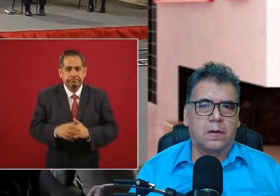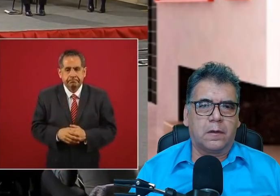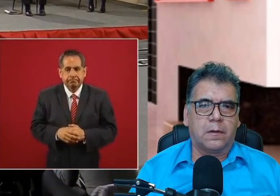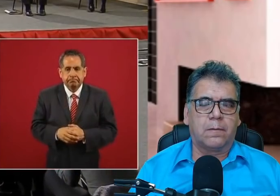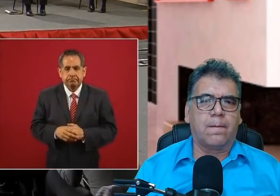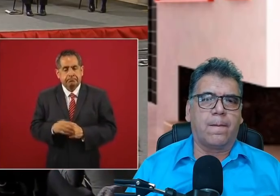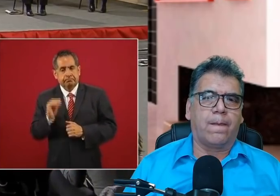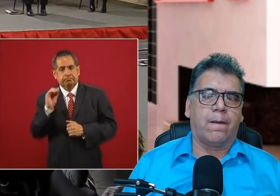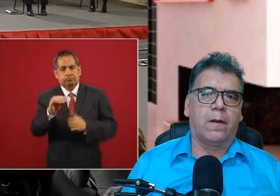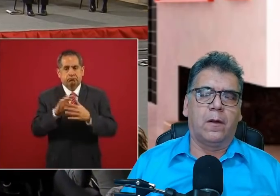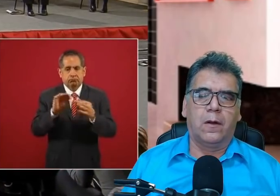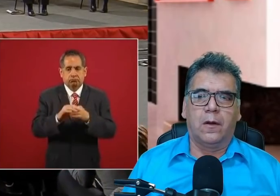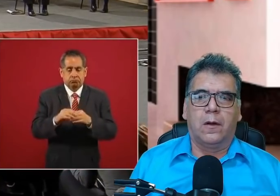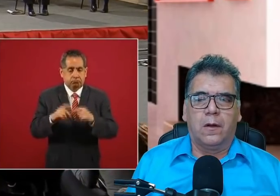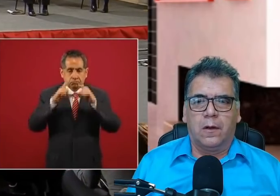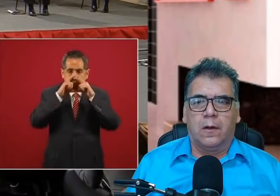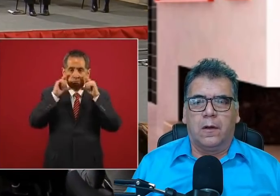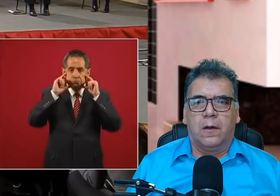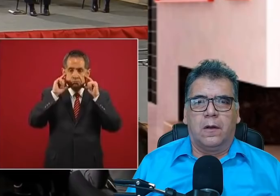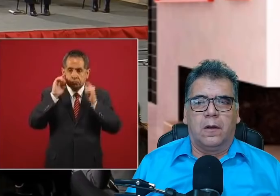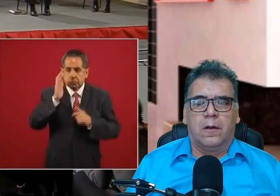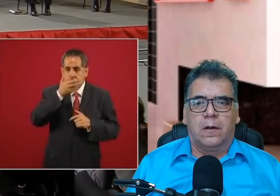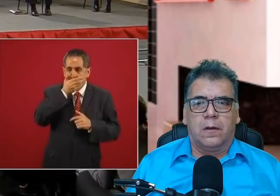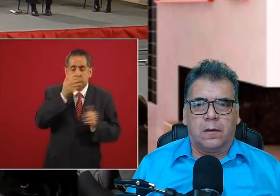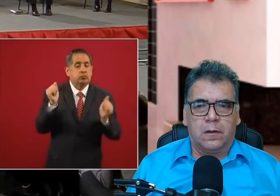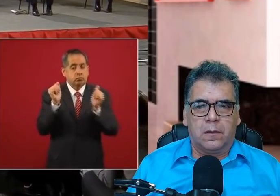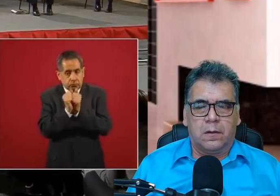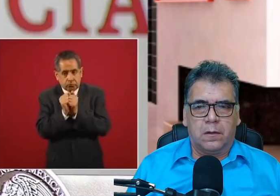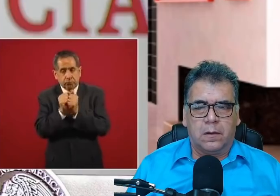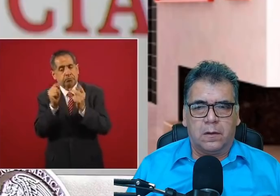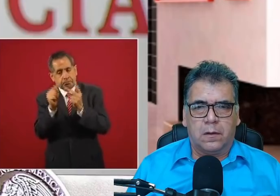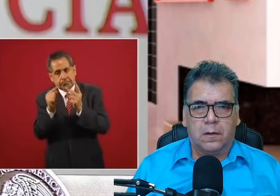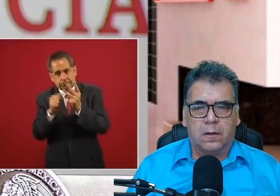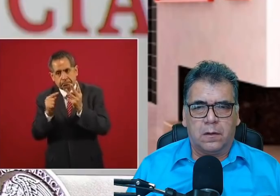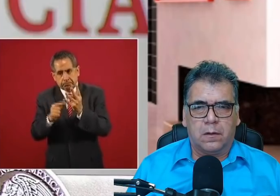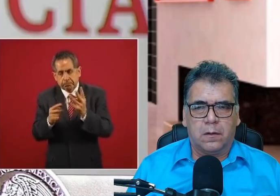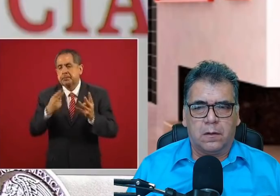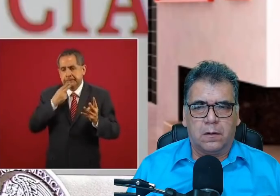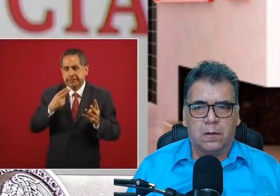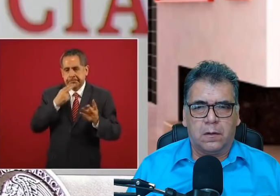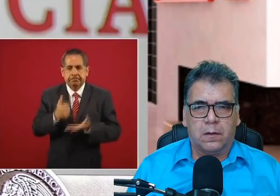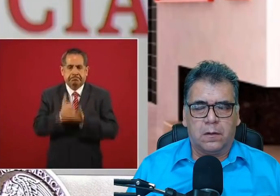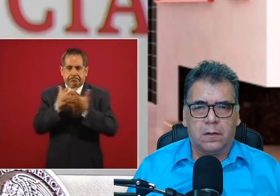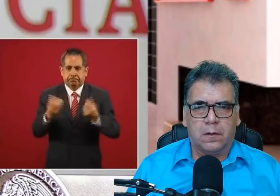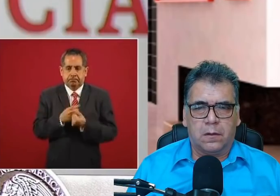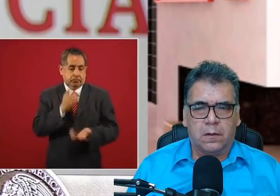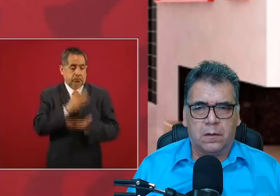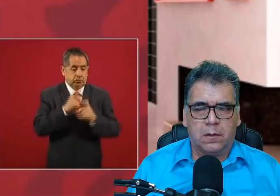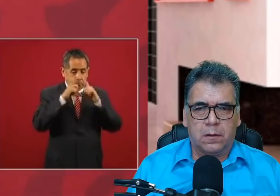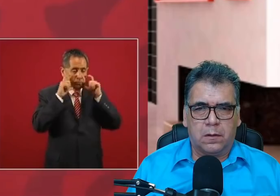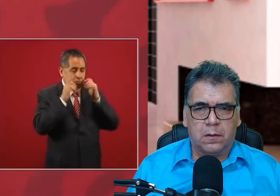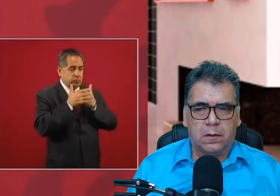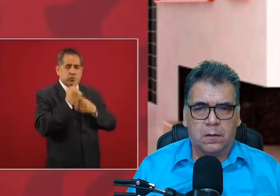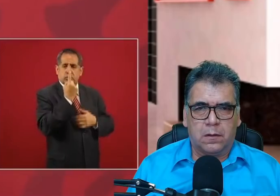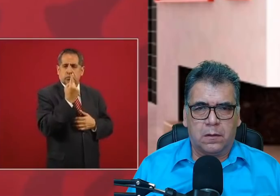en poner énfasis en que el cubrebocas, junto con otras medidas, es como puede ser útil, no por sí mismo. Pero